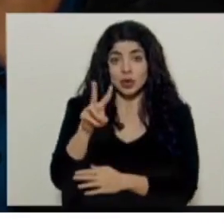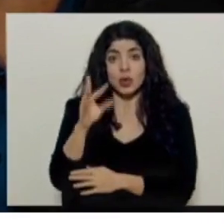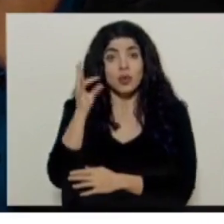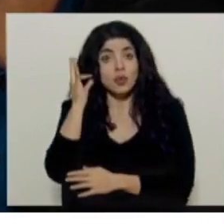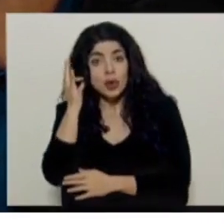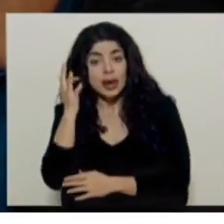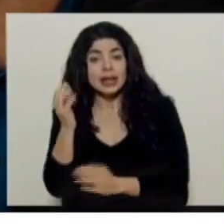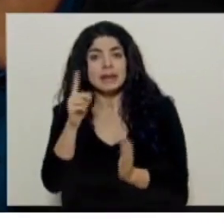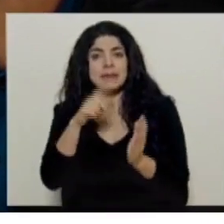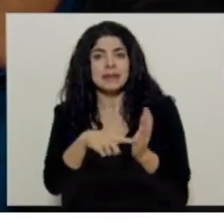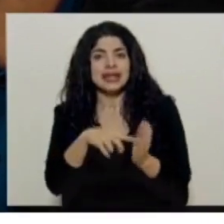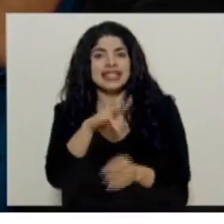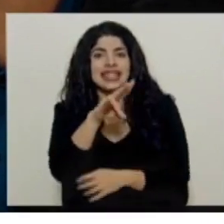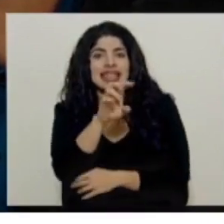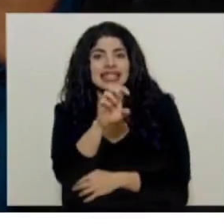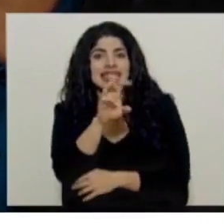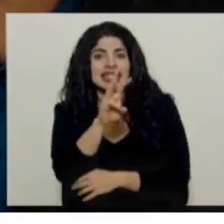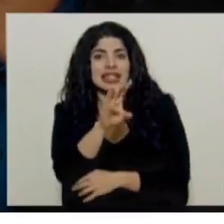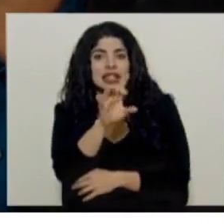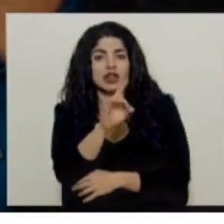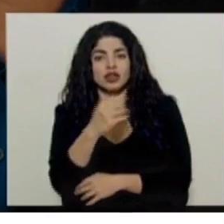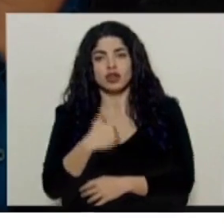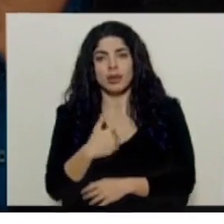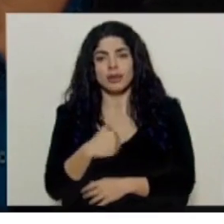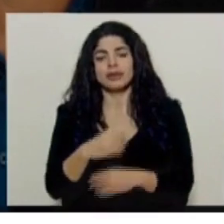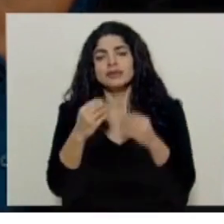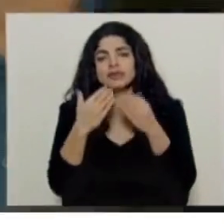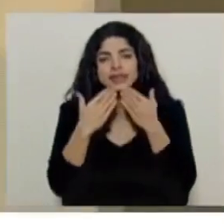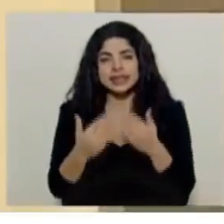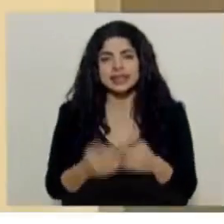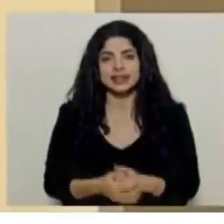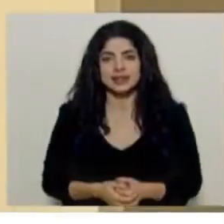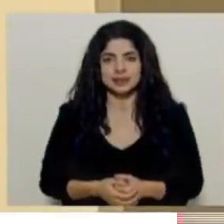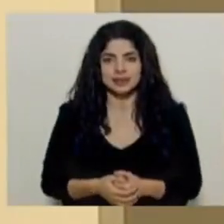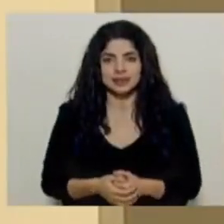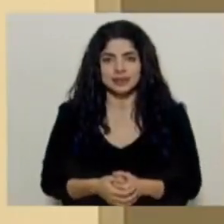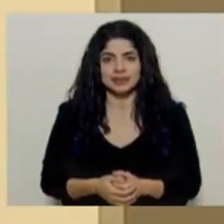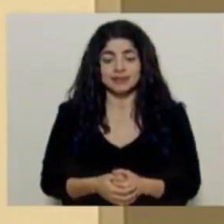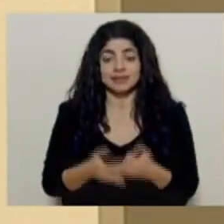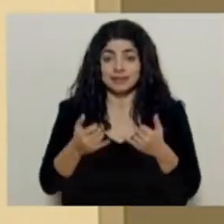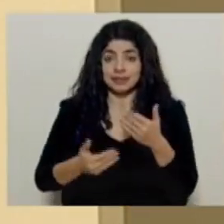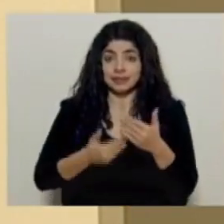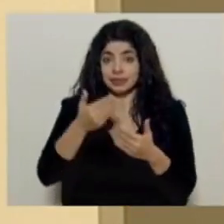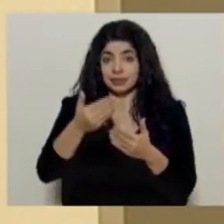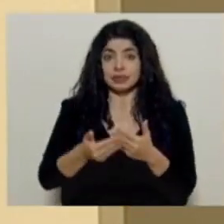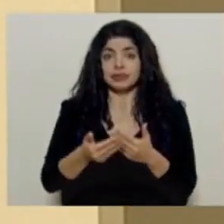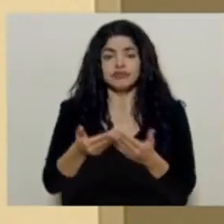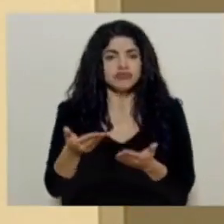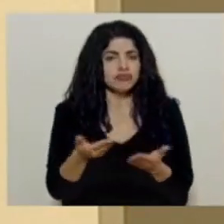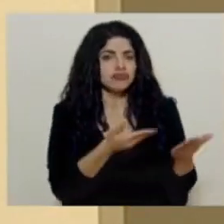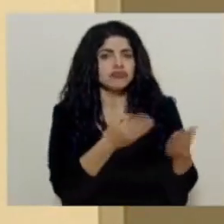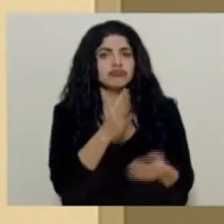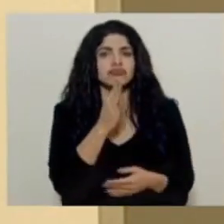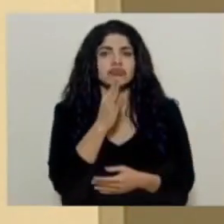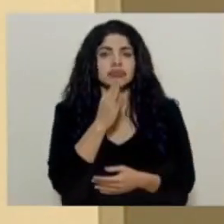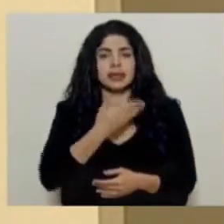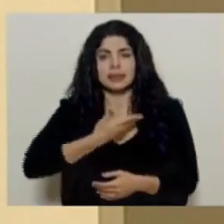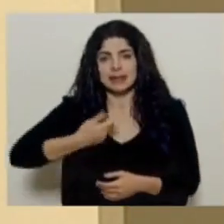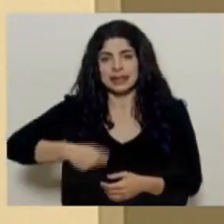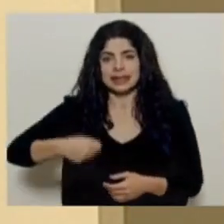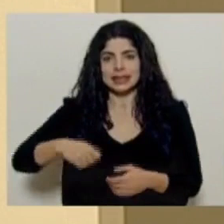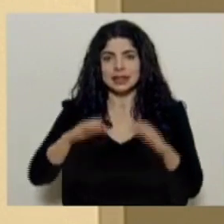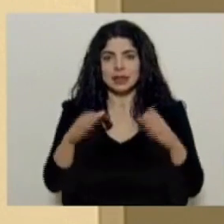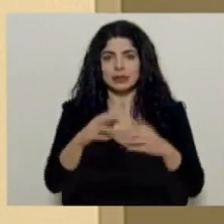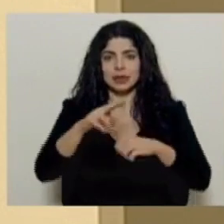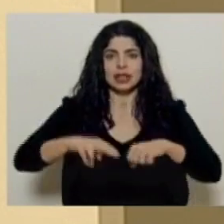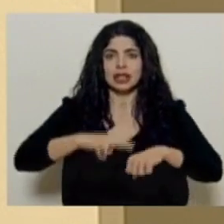y 1.768 hombres. Muchas gracias. A continuación vamos a ceder el uso de la palabra al presidente de la